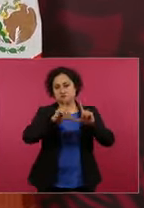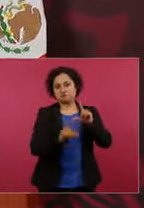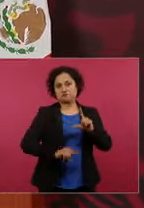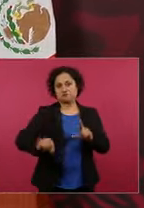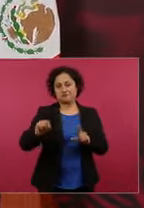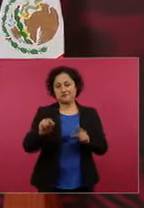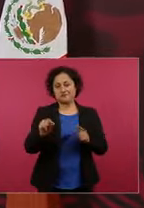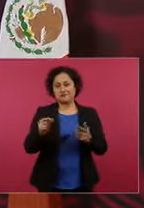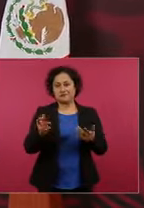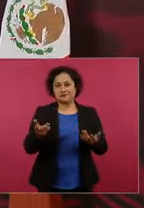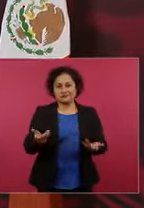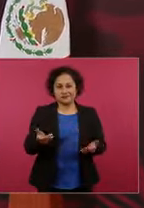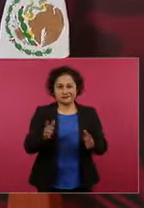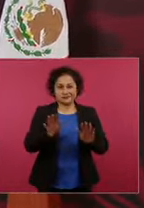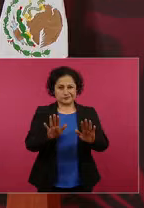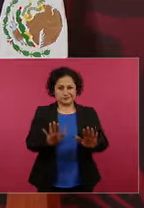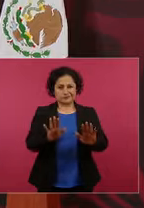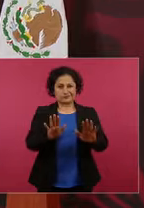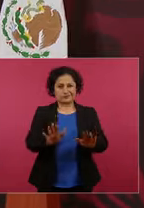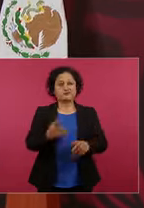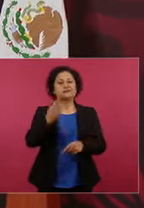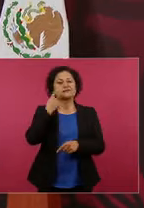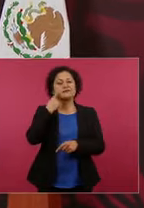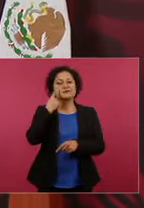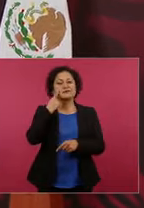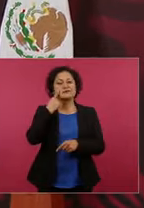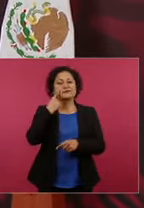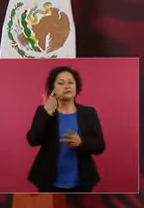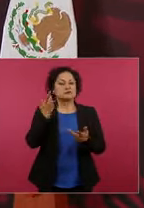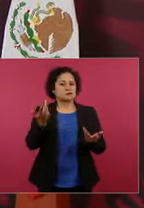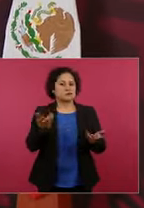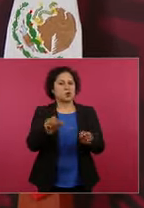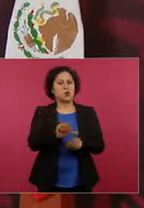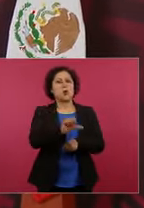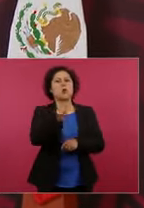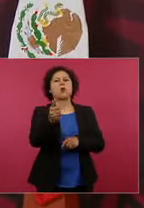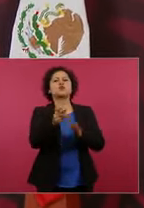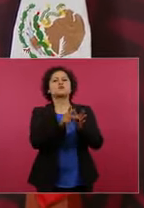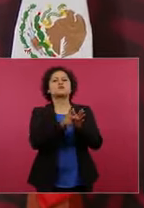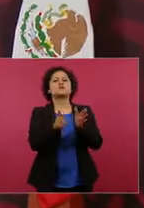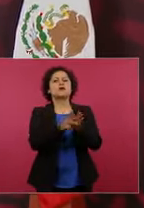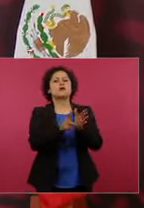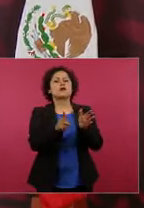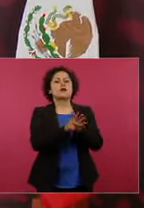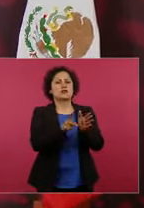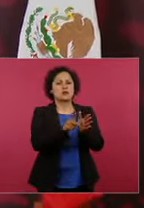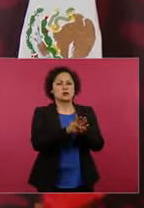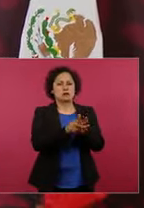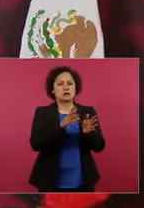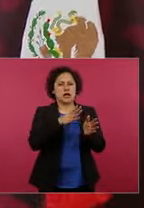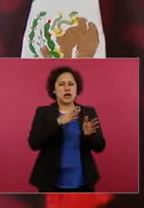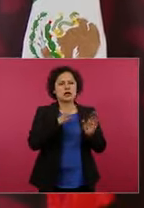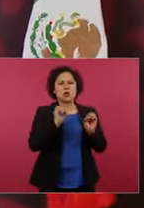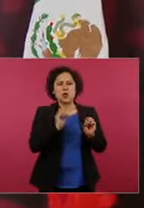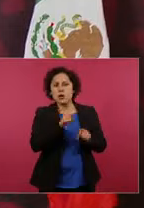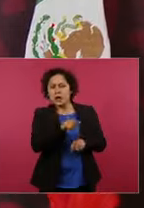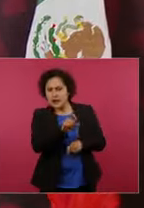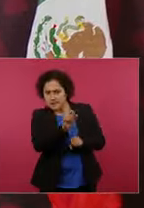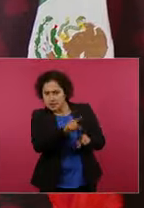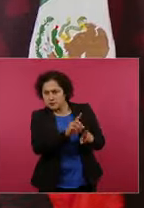Pero a ver, ¿cuántos periódicos universales llegan a Campeche o a Chihuahua?